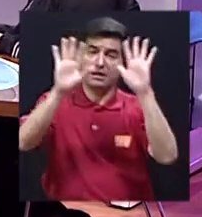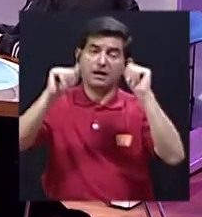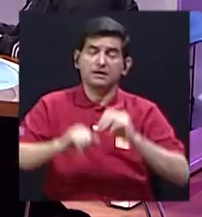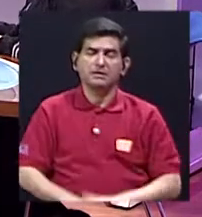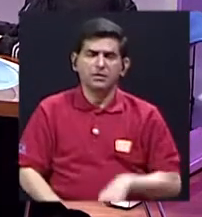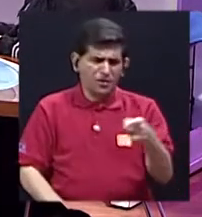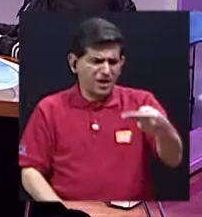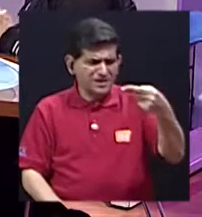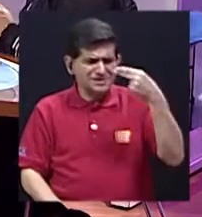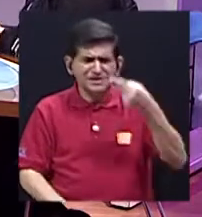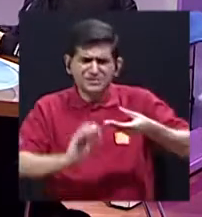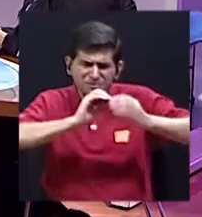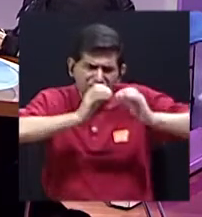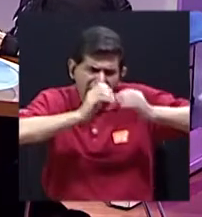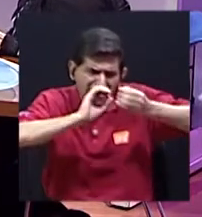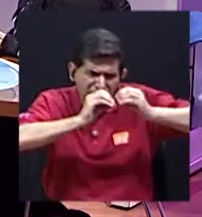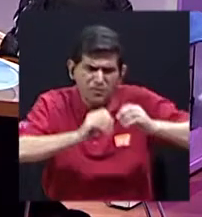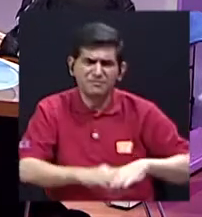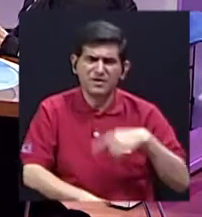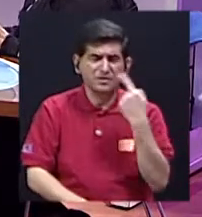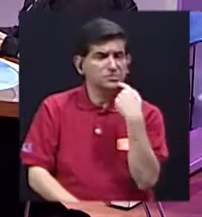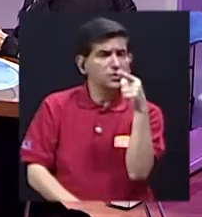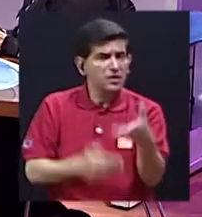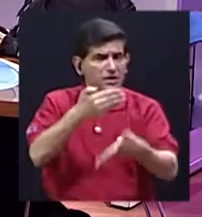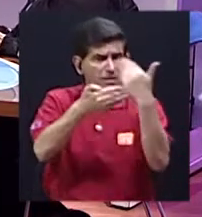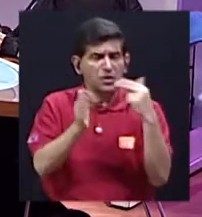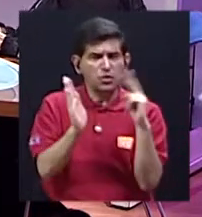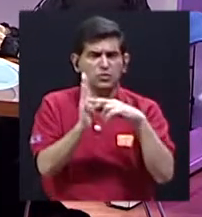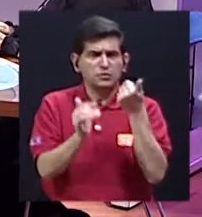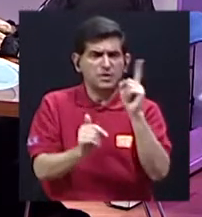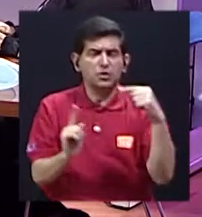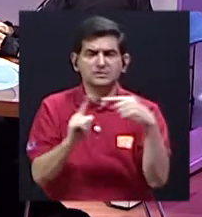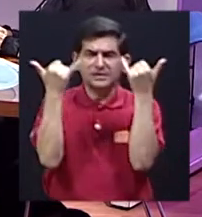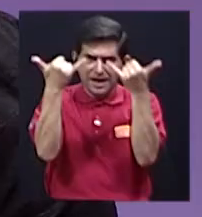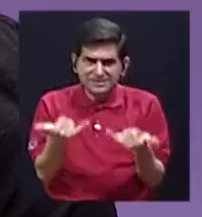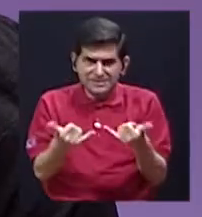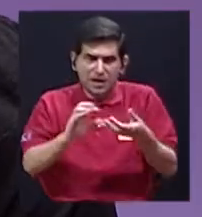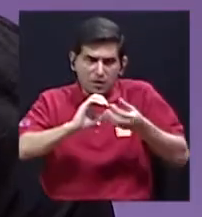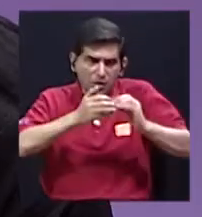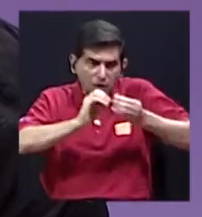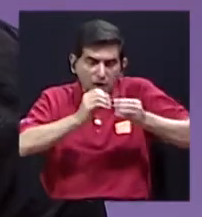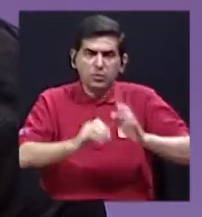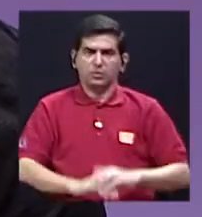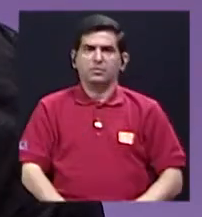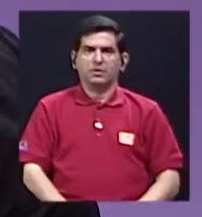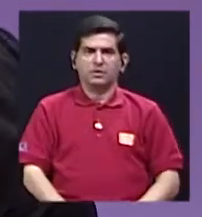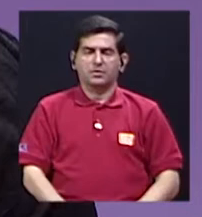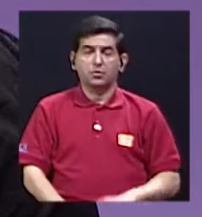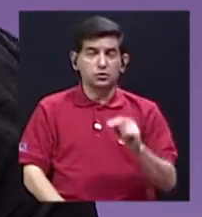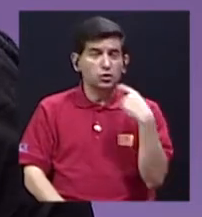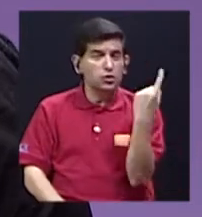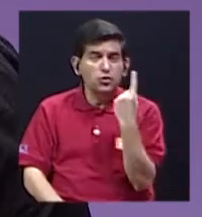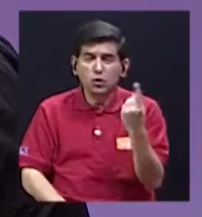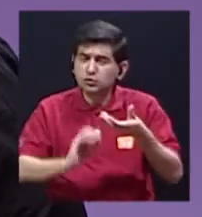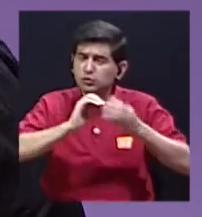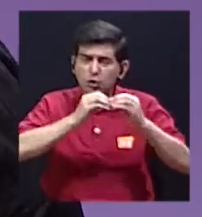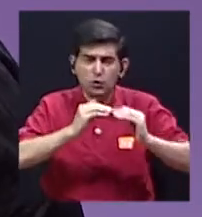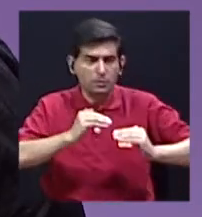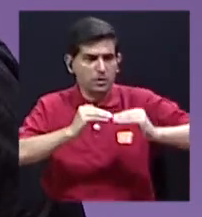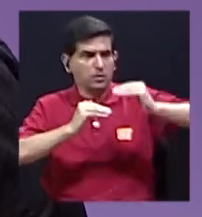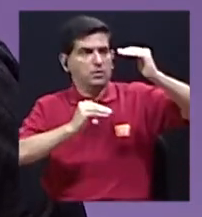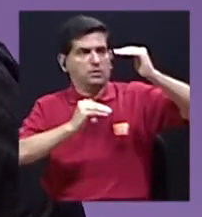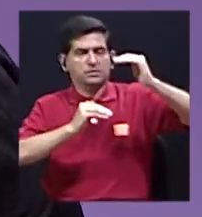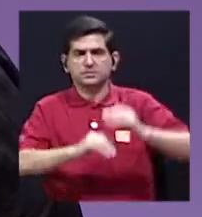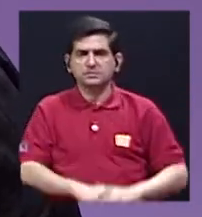historial de datos con sólo lo que usted mencionó desde el 2011 a esta fecha las cifras son no sólo cifras muy altas